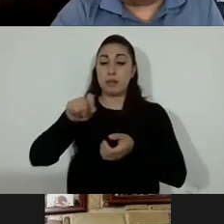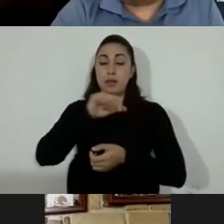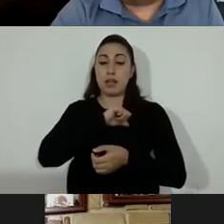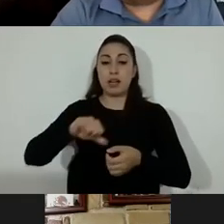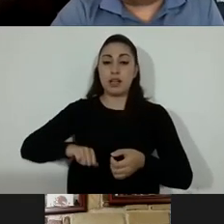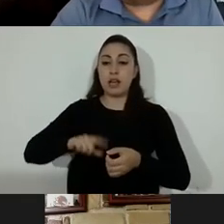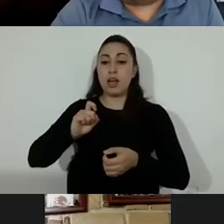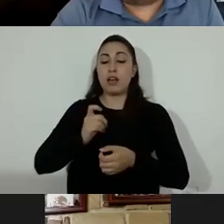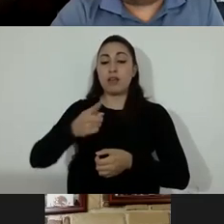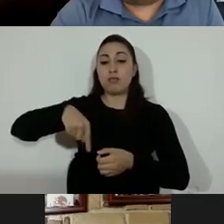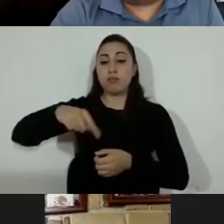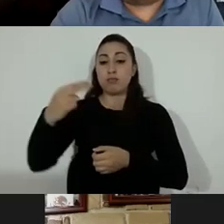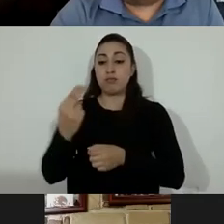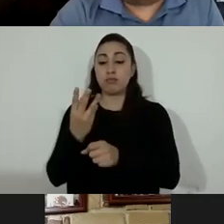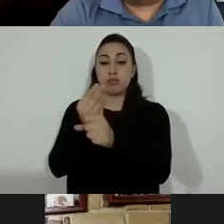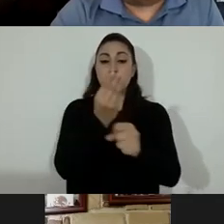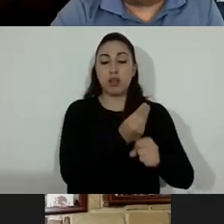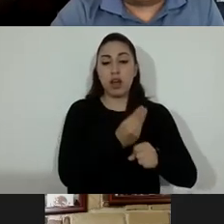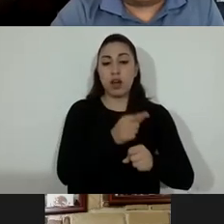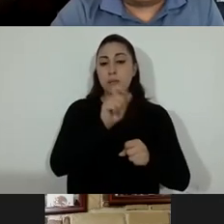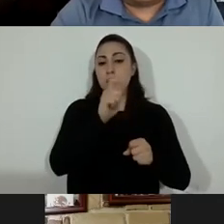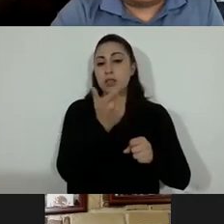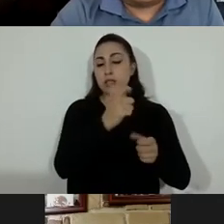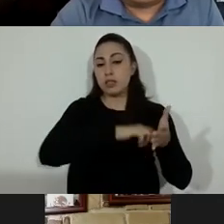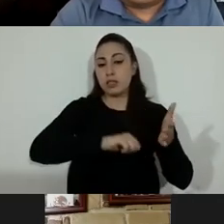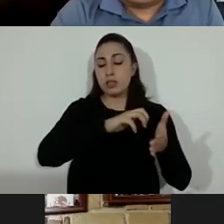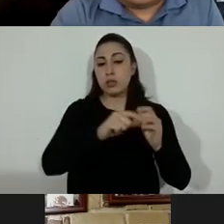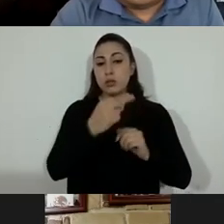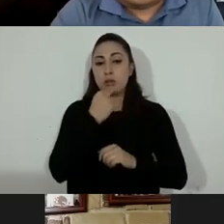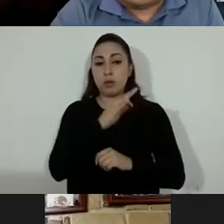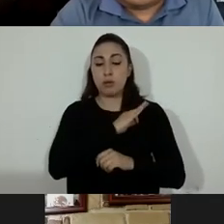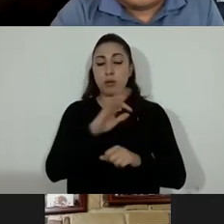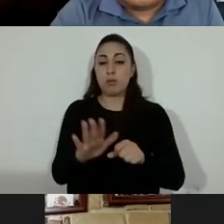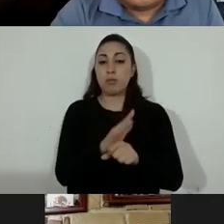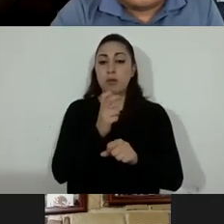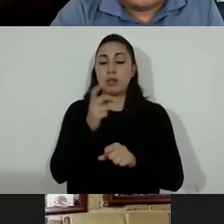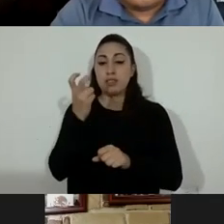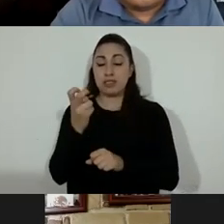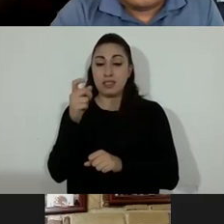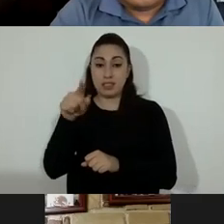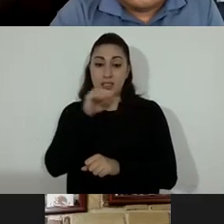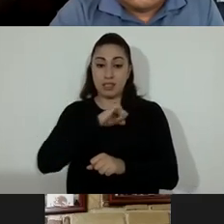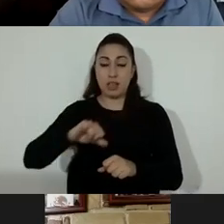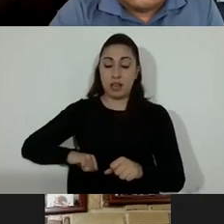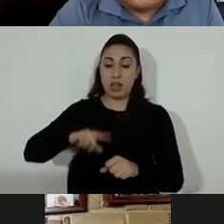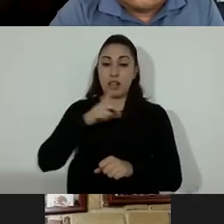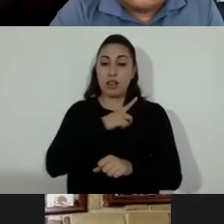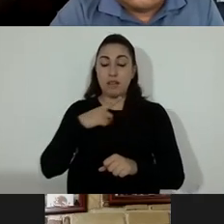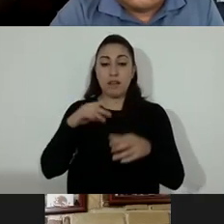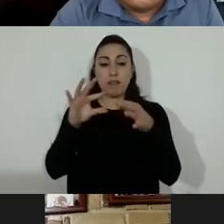territorial. Para poder llevar a cabo esas acciones, la alcaldía deberá informar y